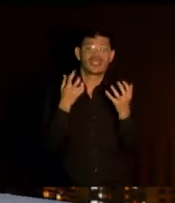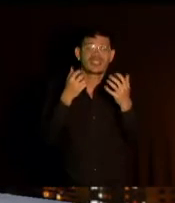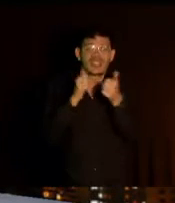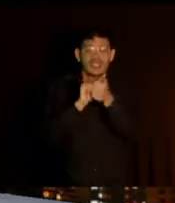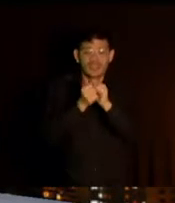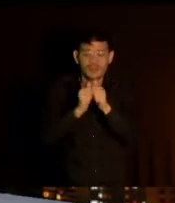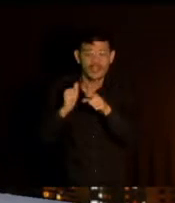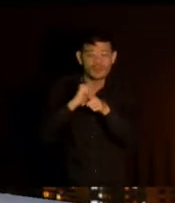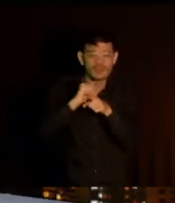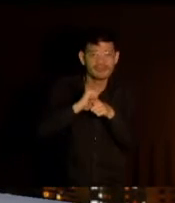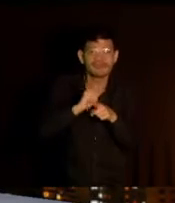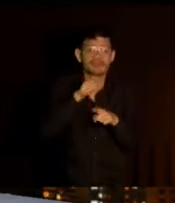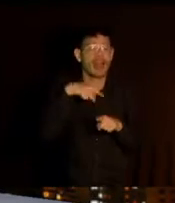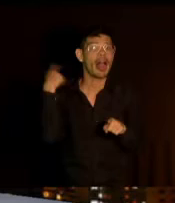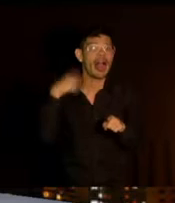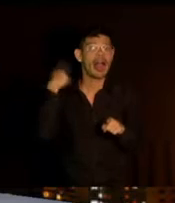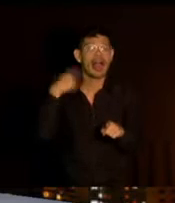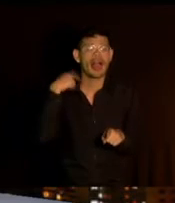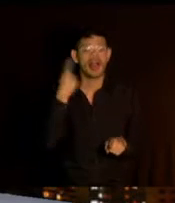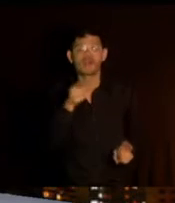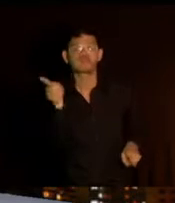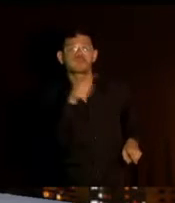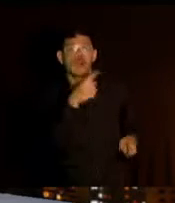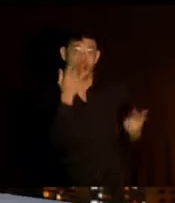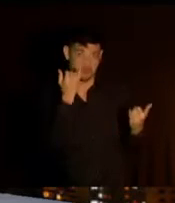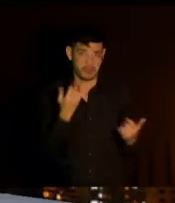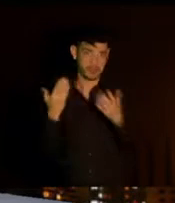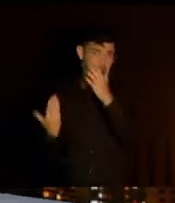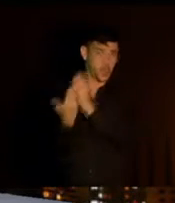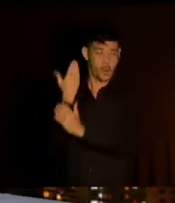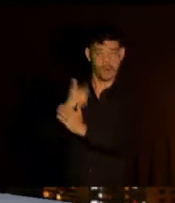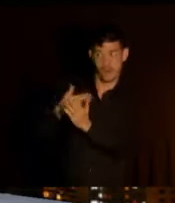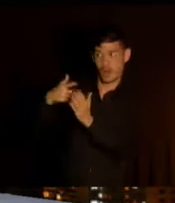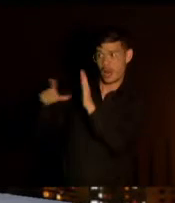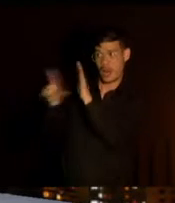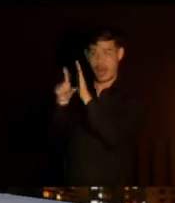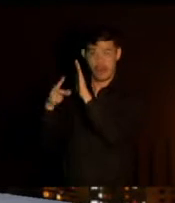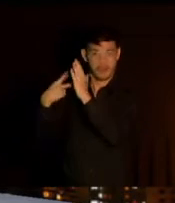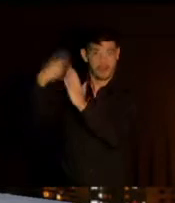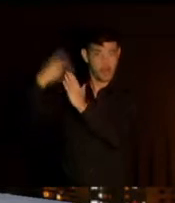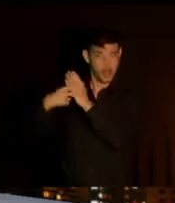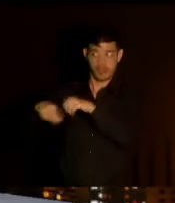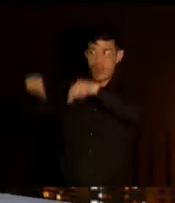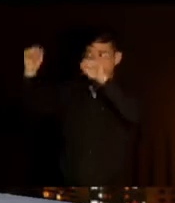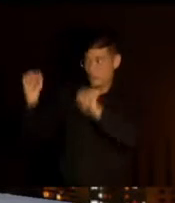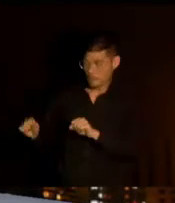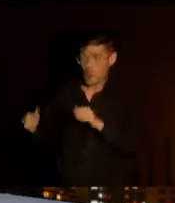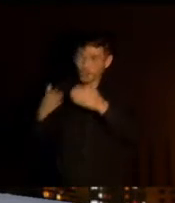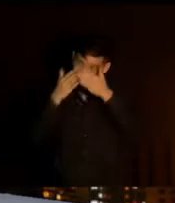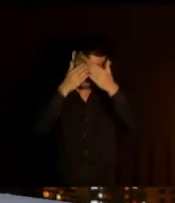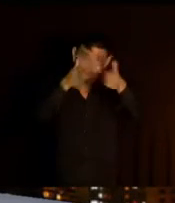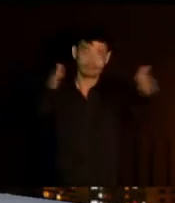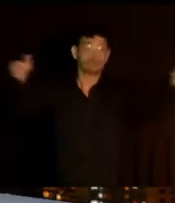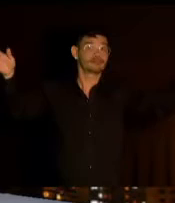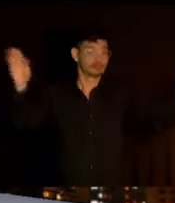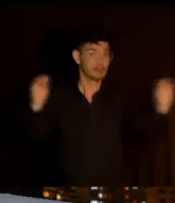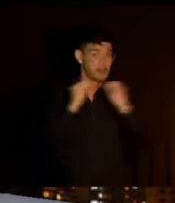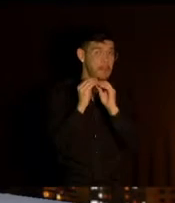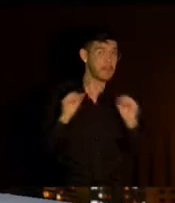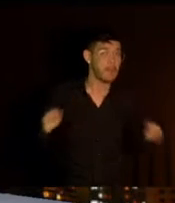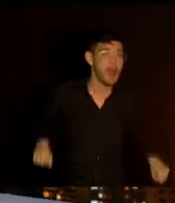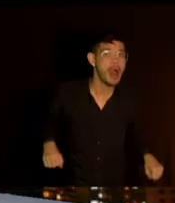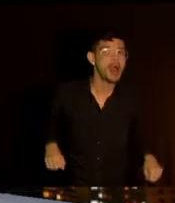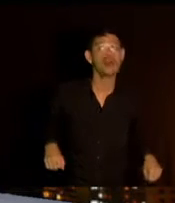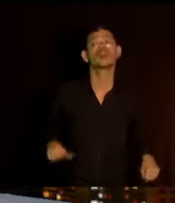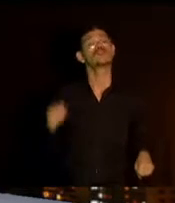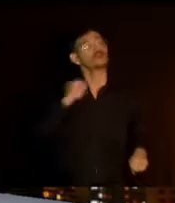no lo han podido hacer, y esta ley, este proyecto de ley, de ser aprobado, pues nos permitiría ampliar todo este horizonte. Ampliar y llegar a esa